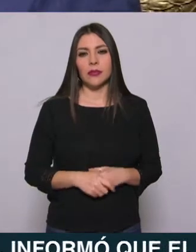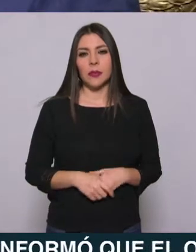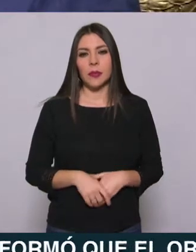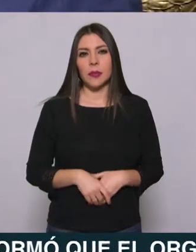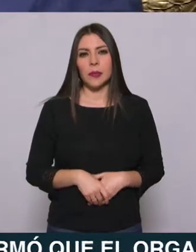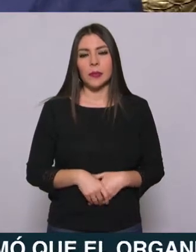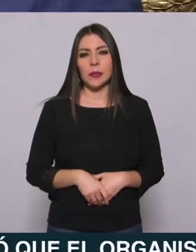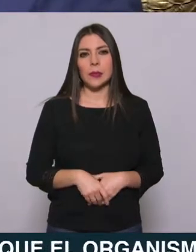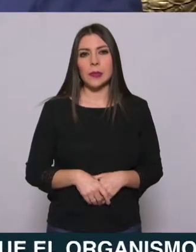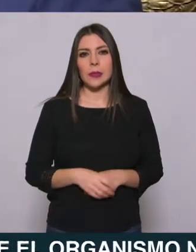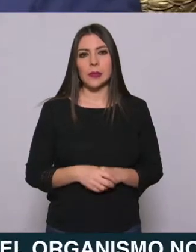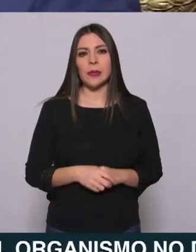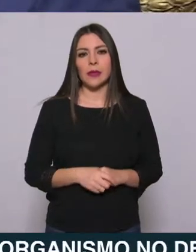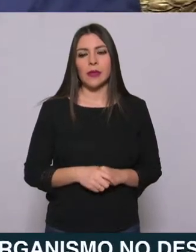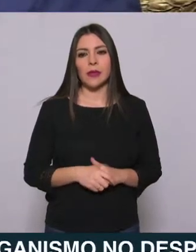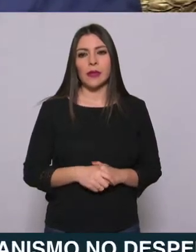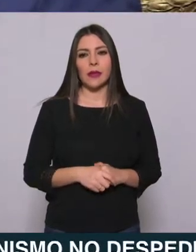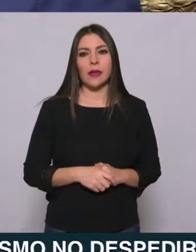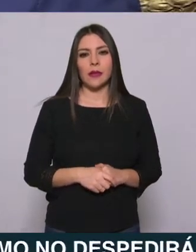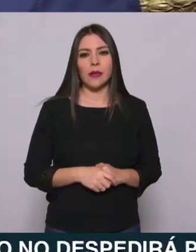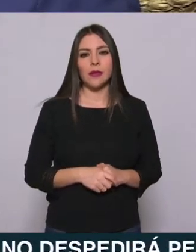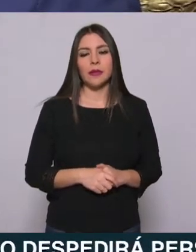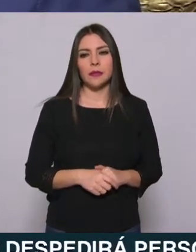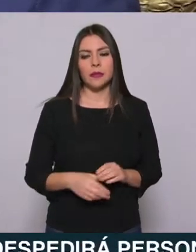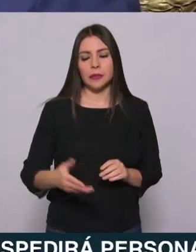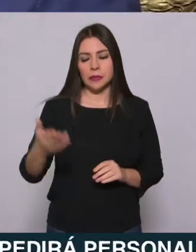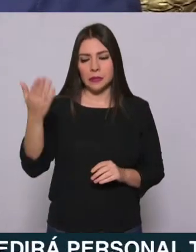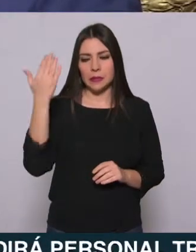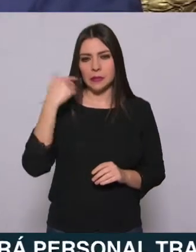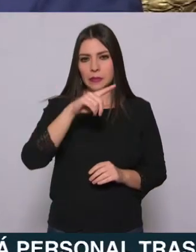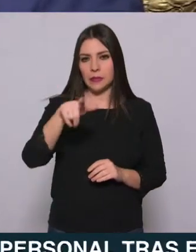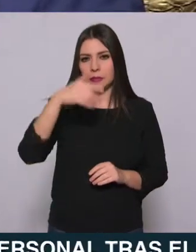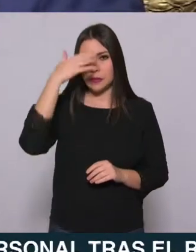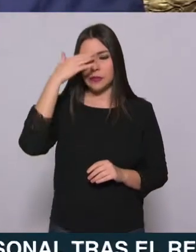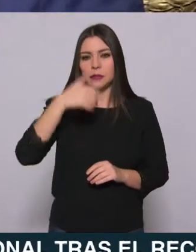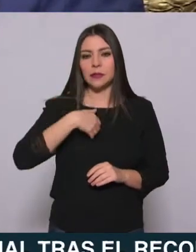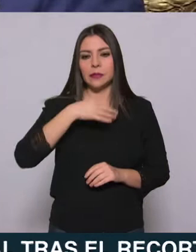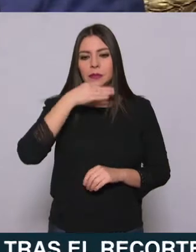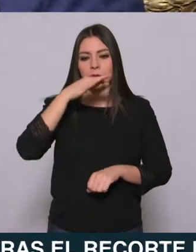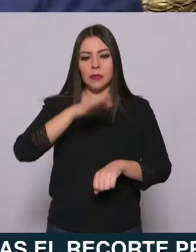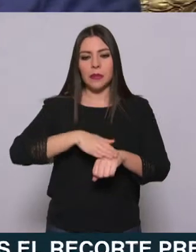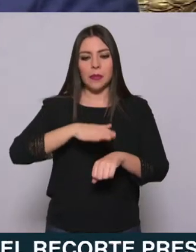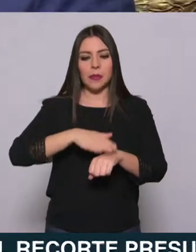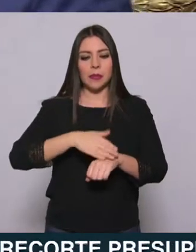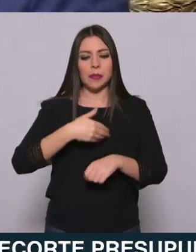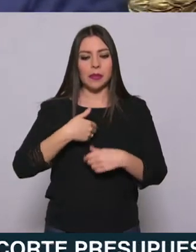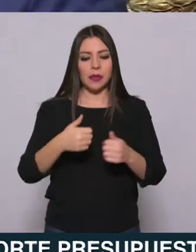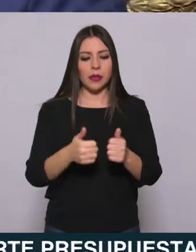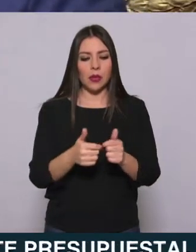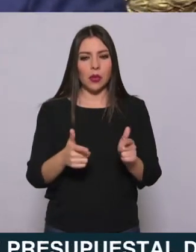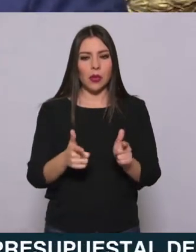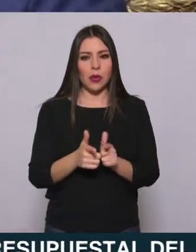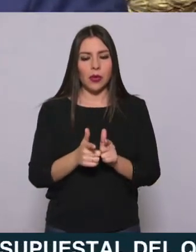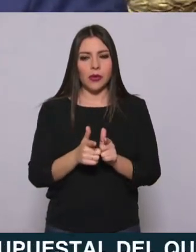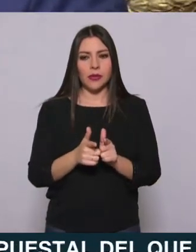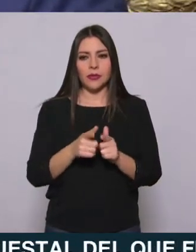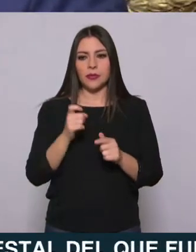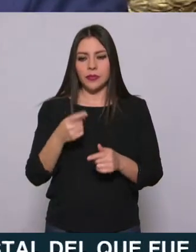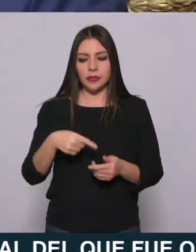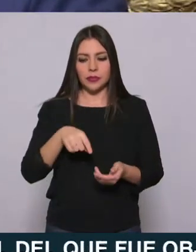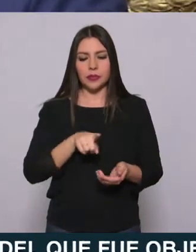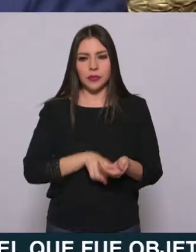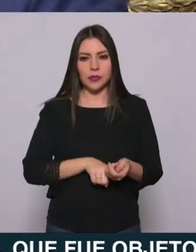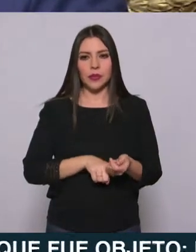trascendió que yo comuniqué a mi grupo a través de un chat interno del